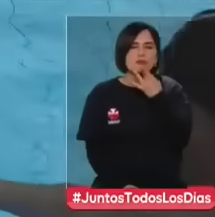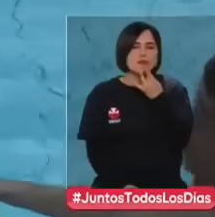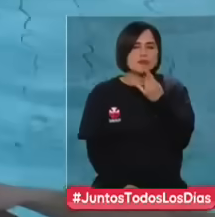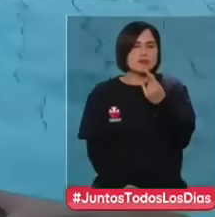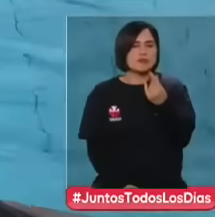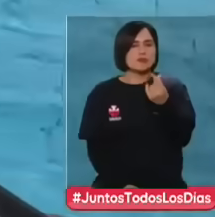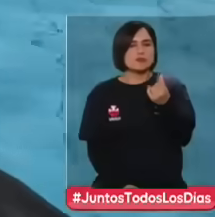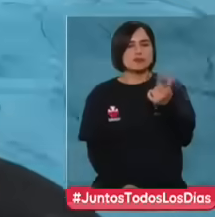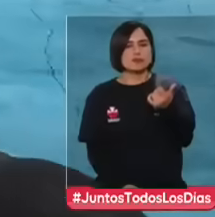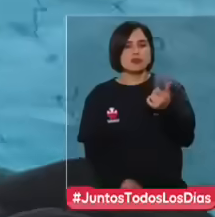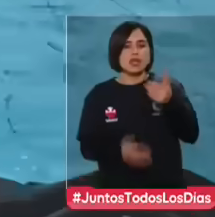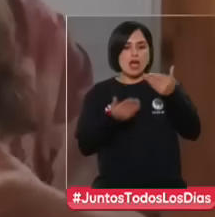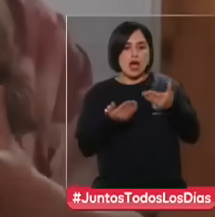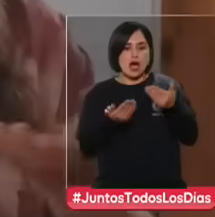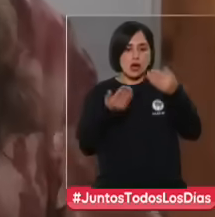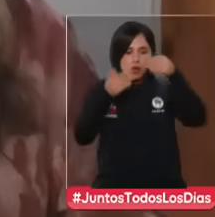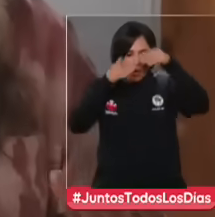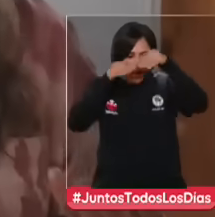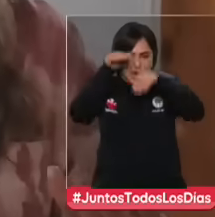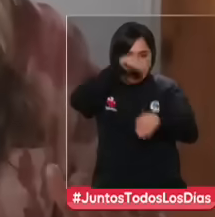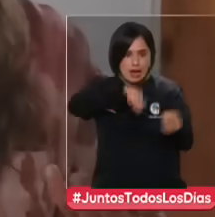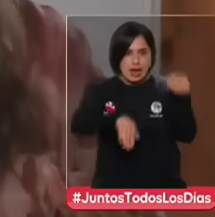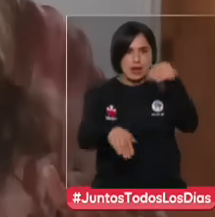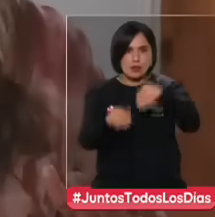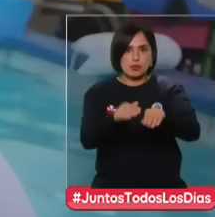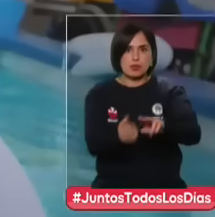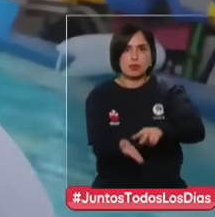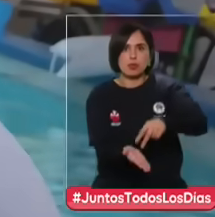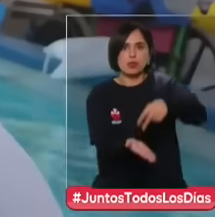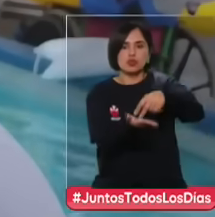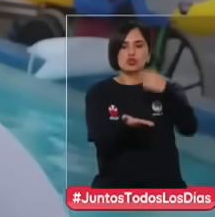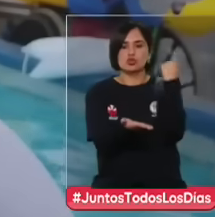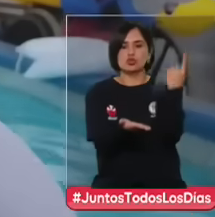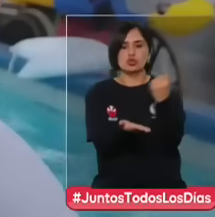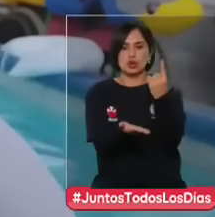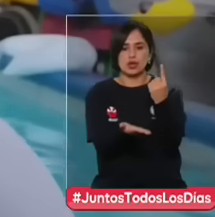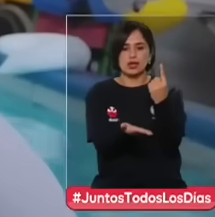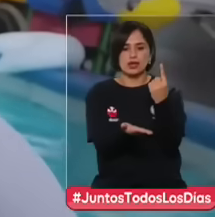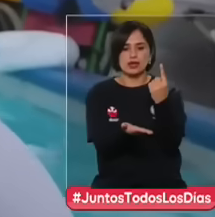Bien. Ahora que está en la piscina, que no se paró, se paró por, solita por y.